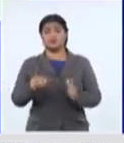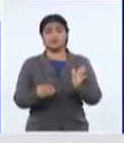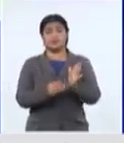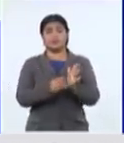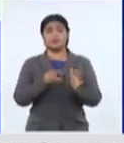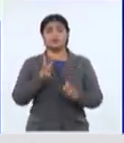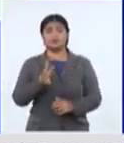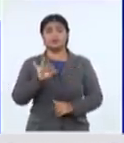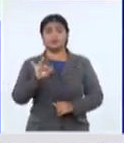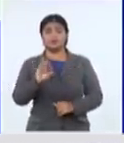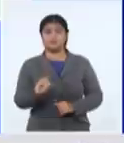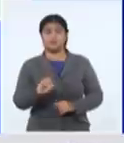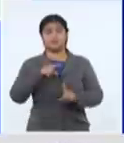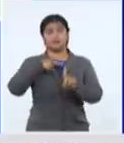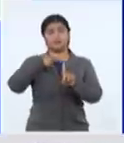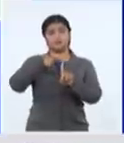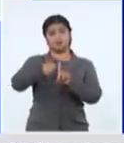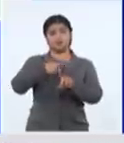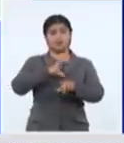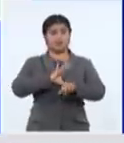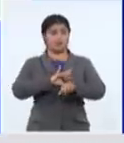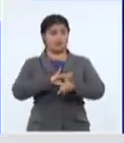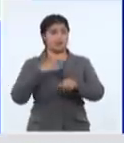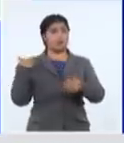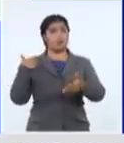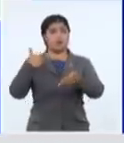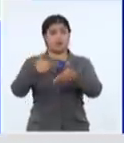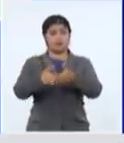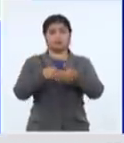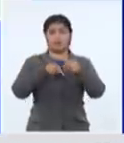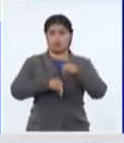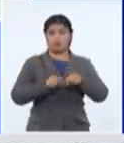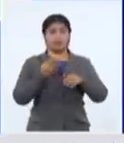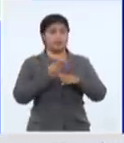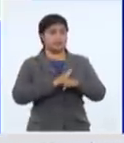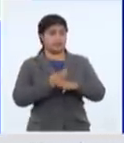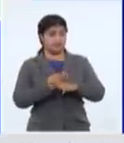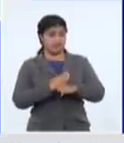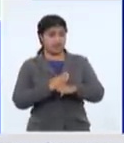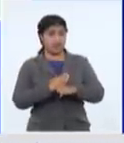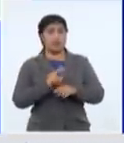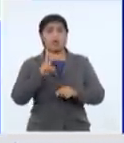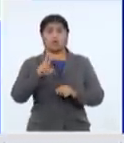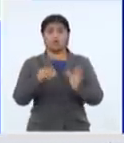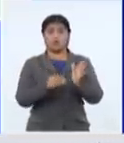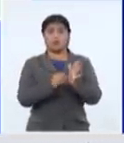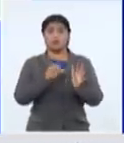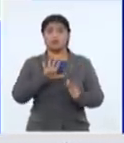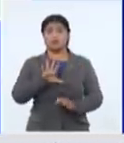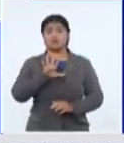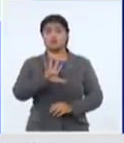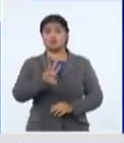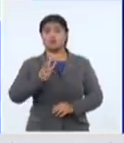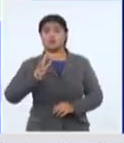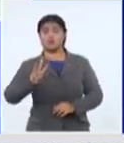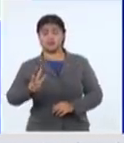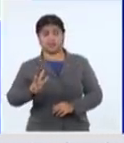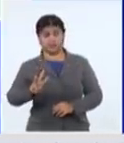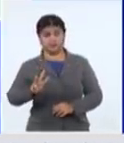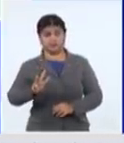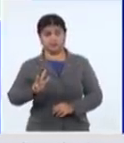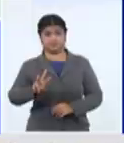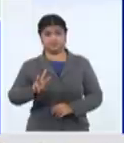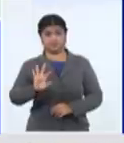66.370 casos con COVID-19. Un promedio de 2.553, alto, no le